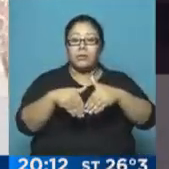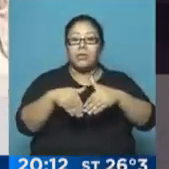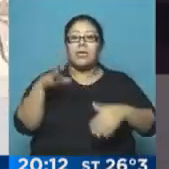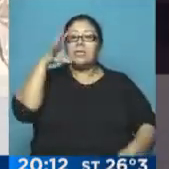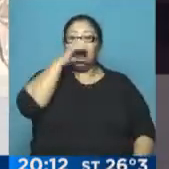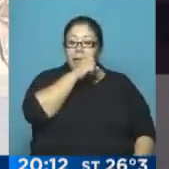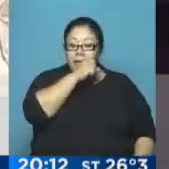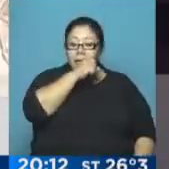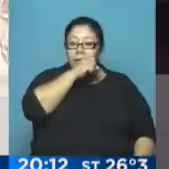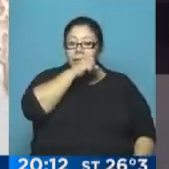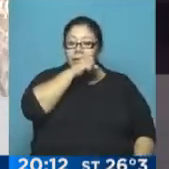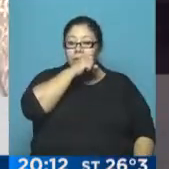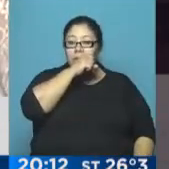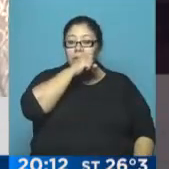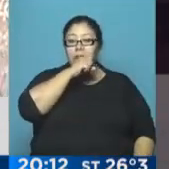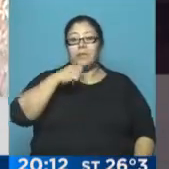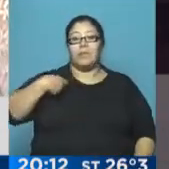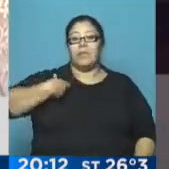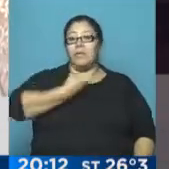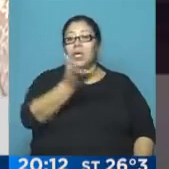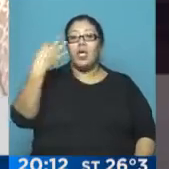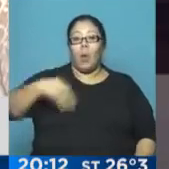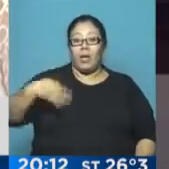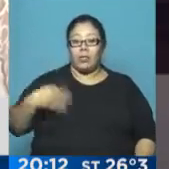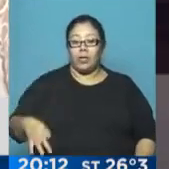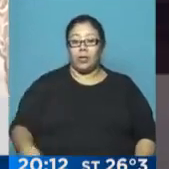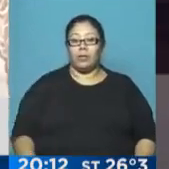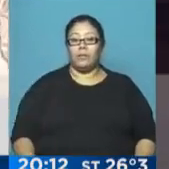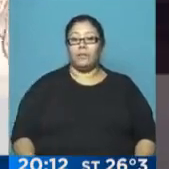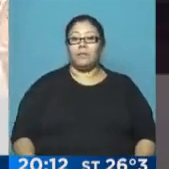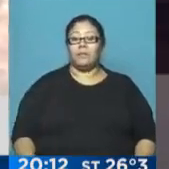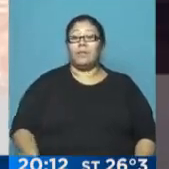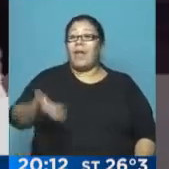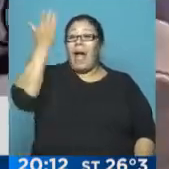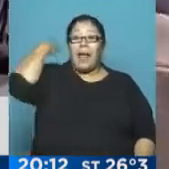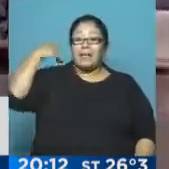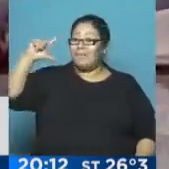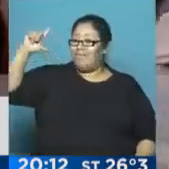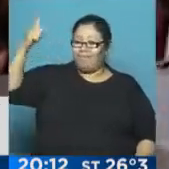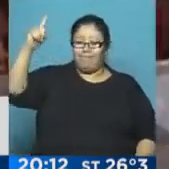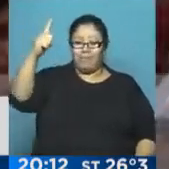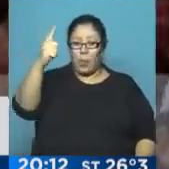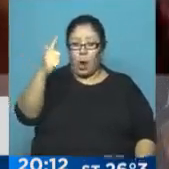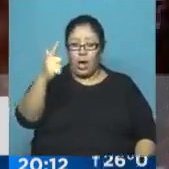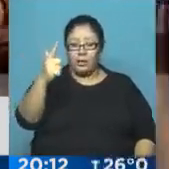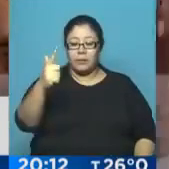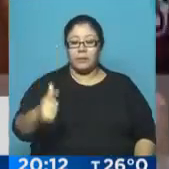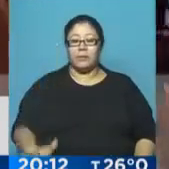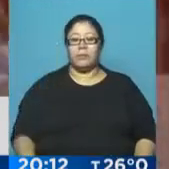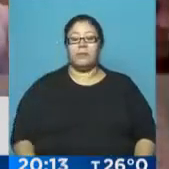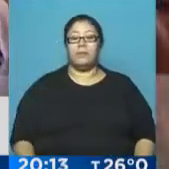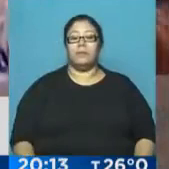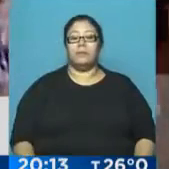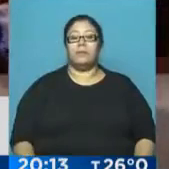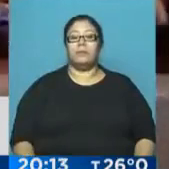nunca hubo un periodo histórico en el que